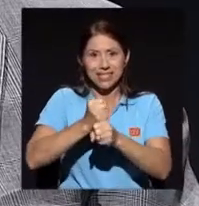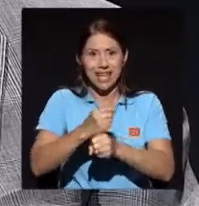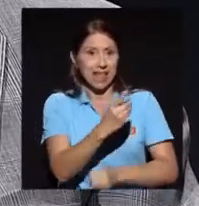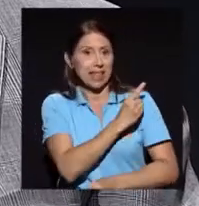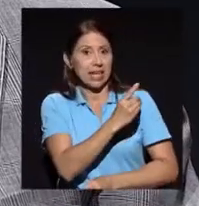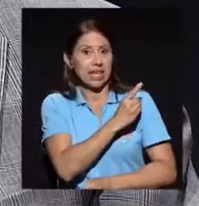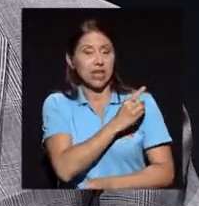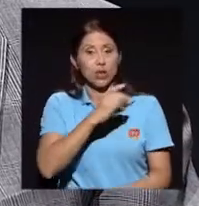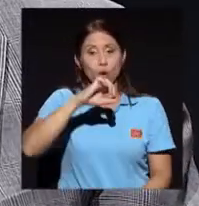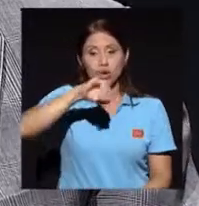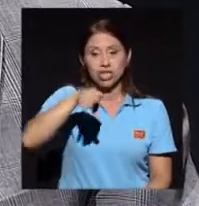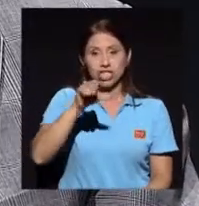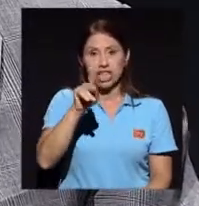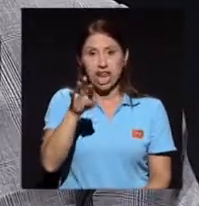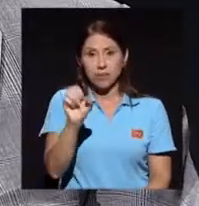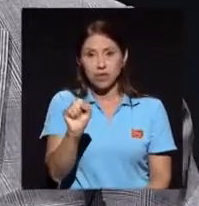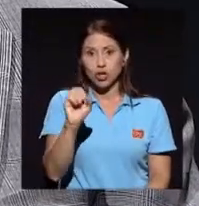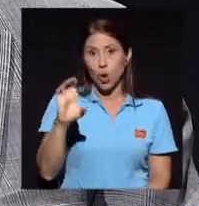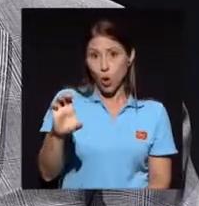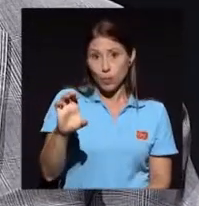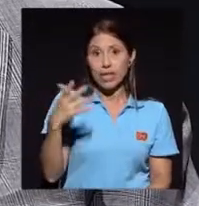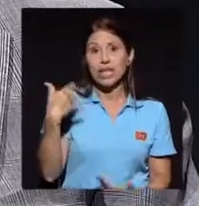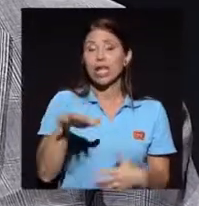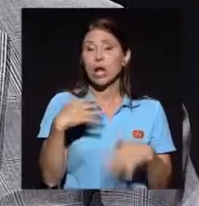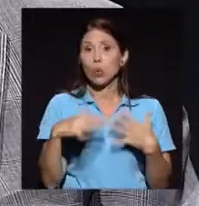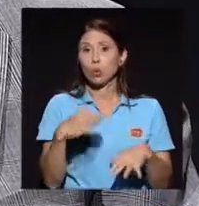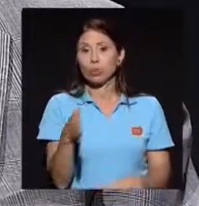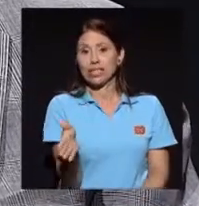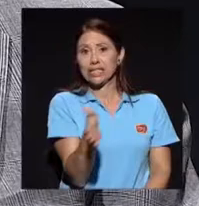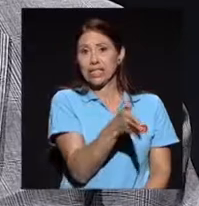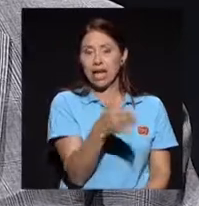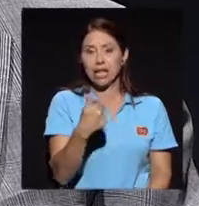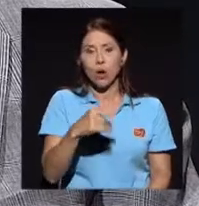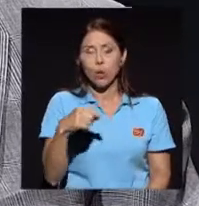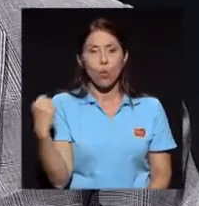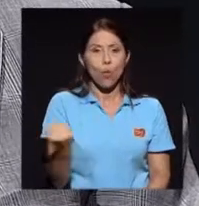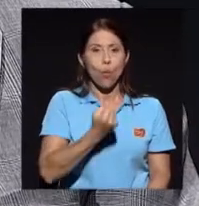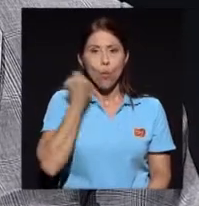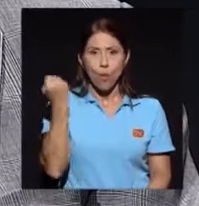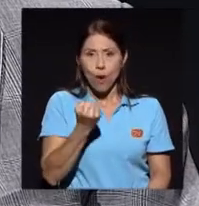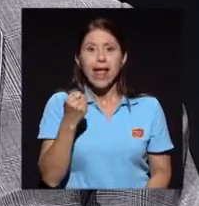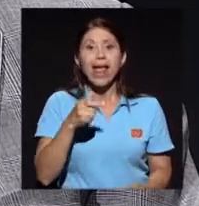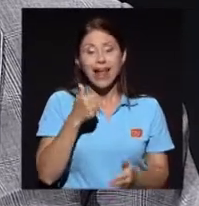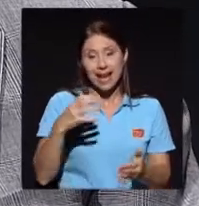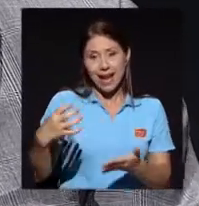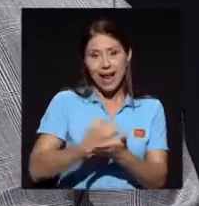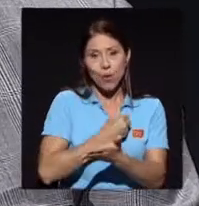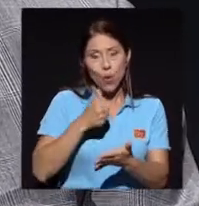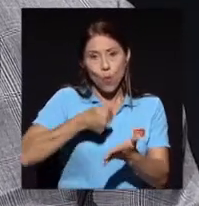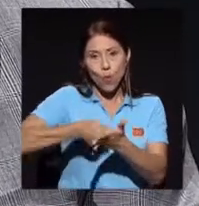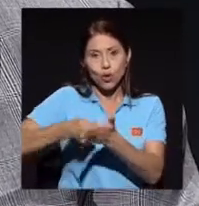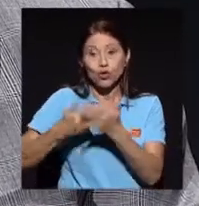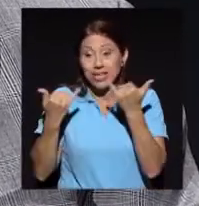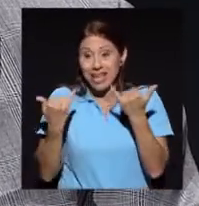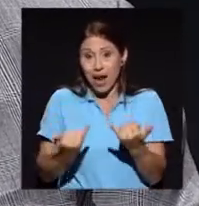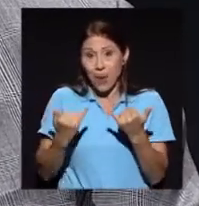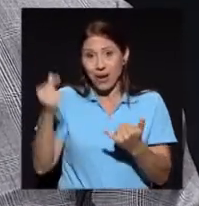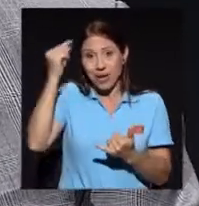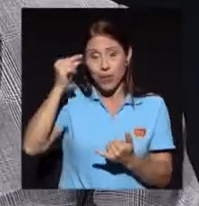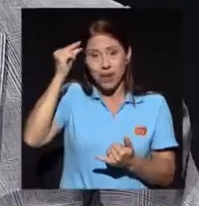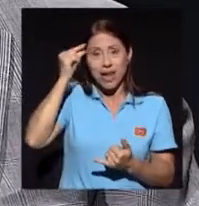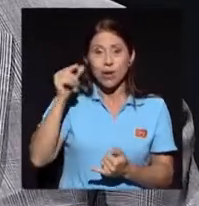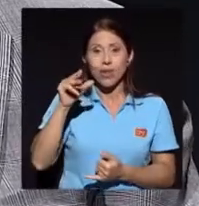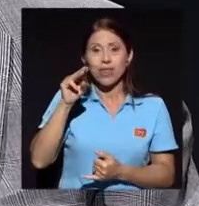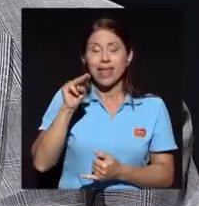una izquierda bastante extrema ganó varios votos y ahora el gobierno de risa make está muy